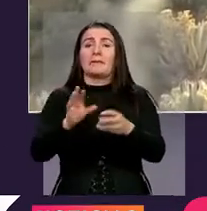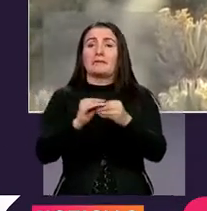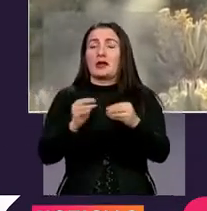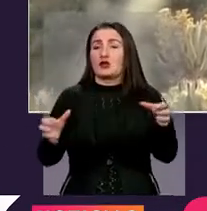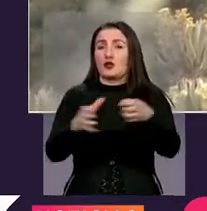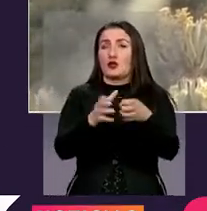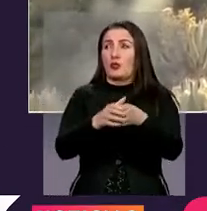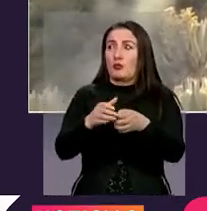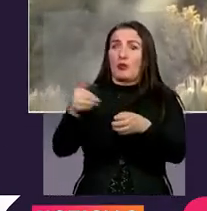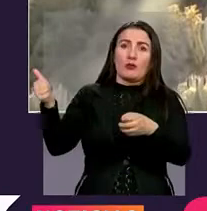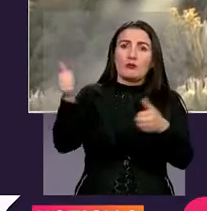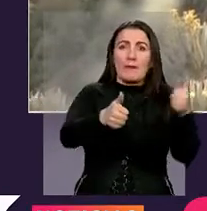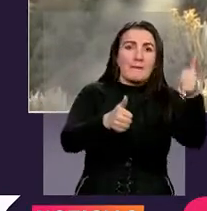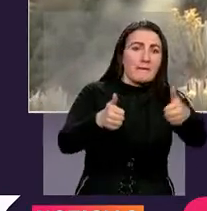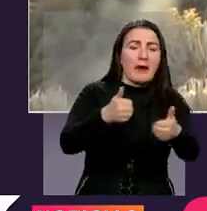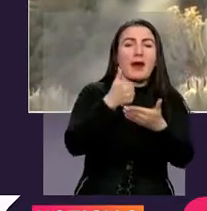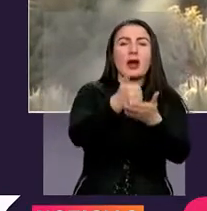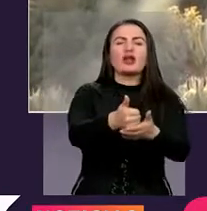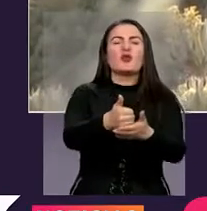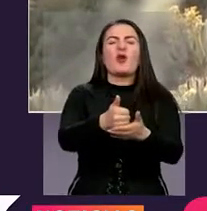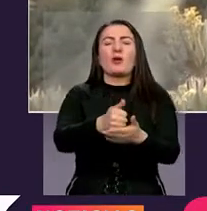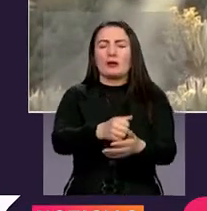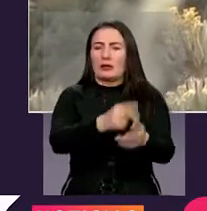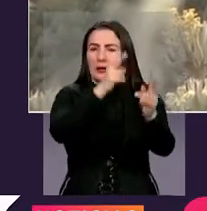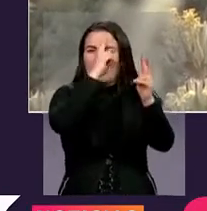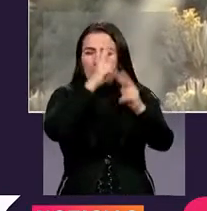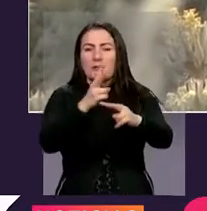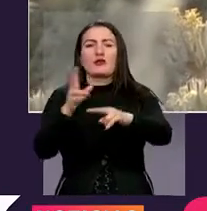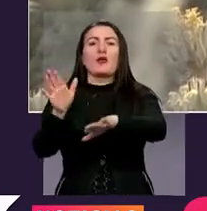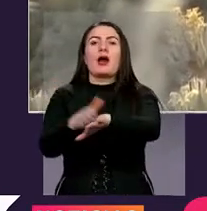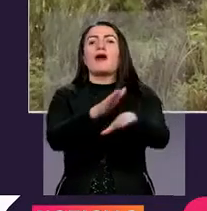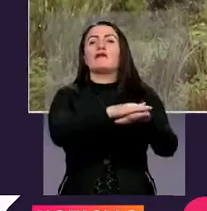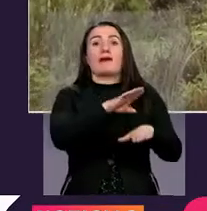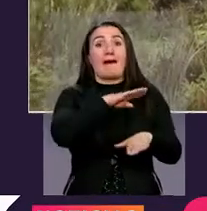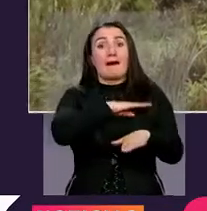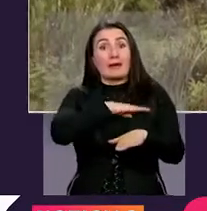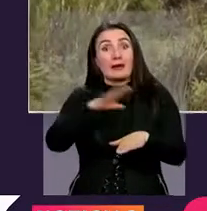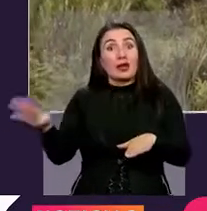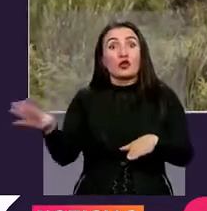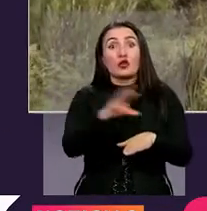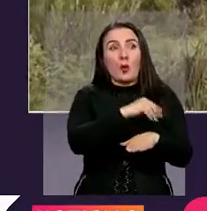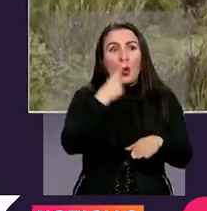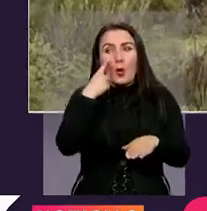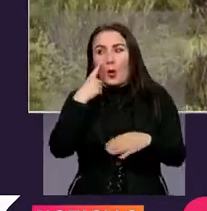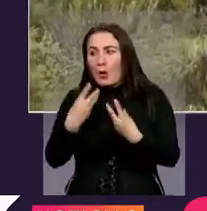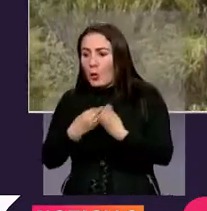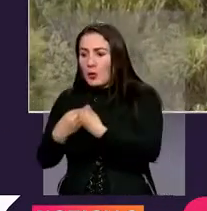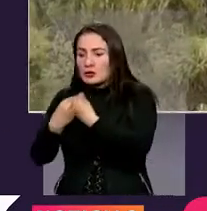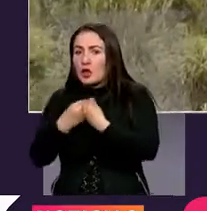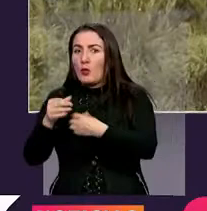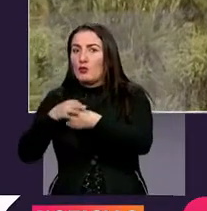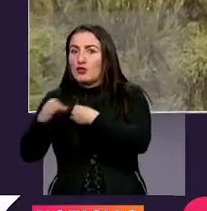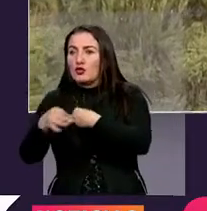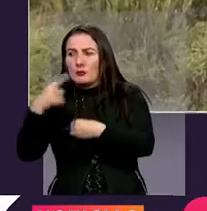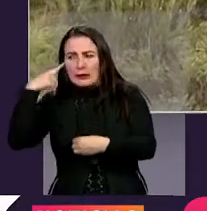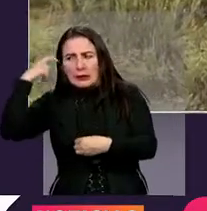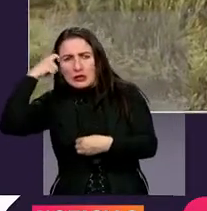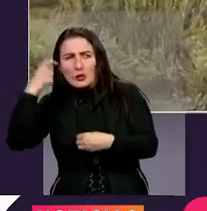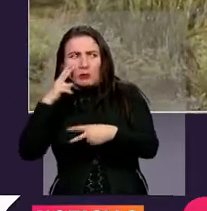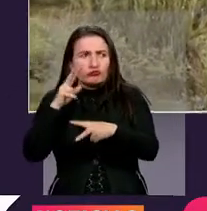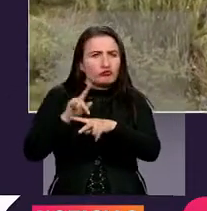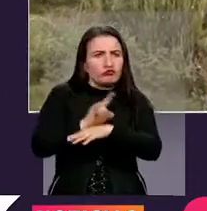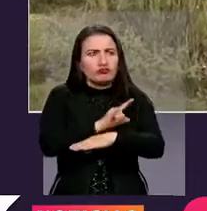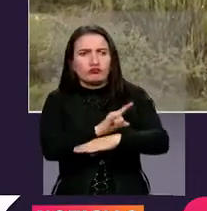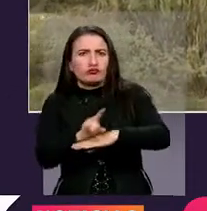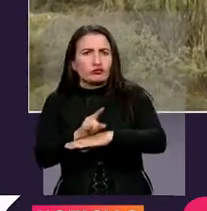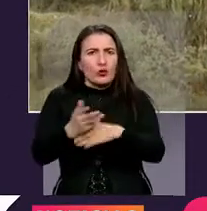primera respuesta y asimismo un llamado muy respetuoso a todos nuestros alcaldes para que tengan activos sus consejos municipales de gestión de riesgo, tengan